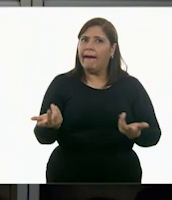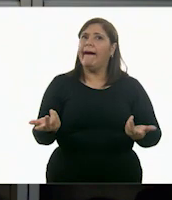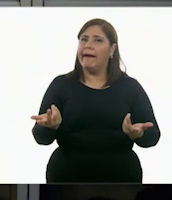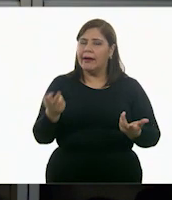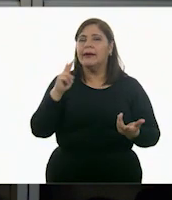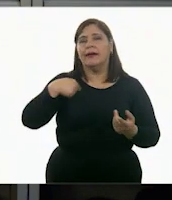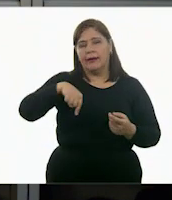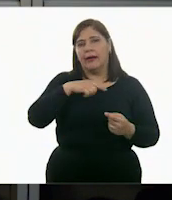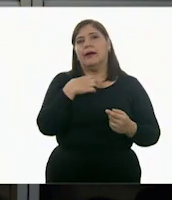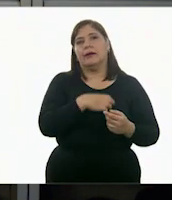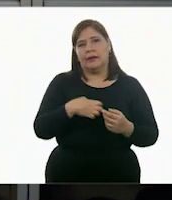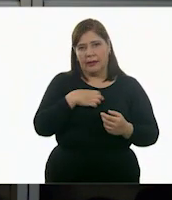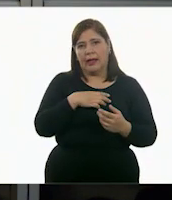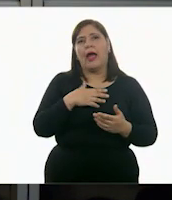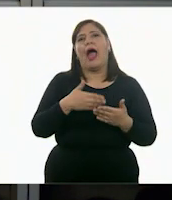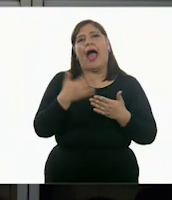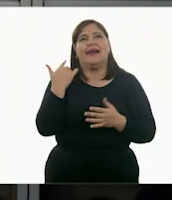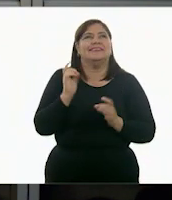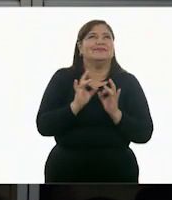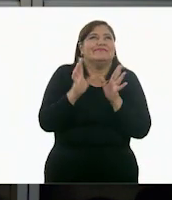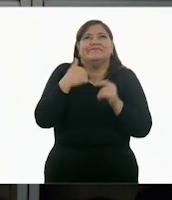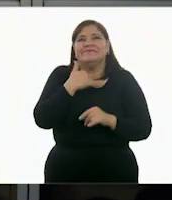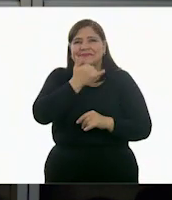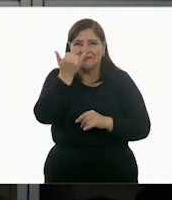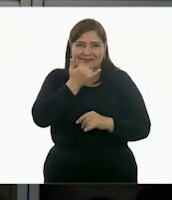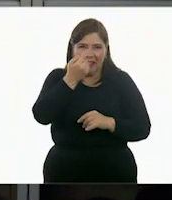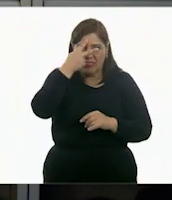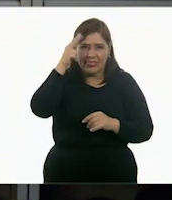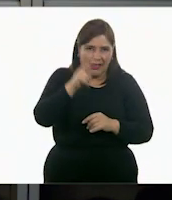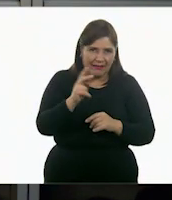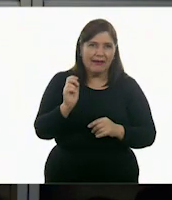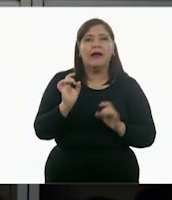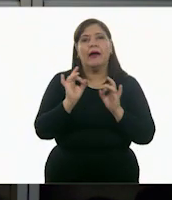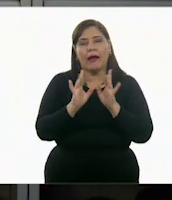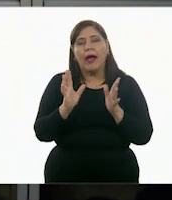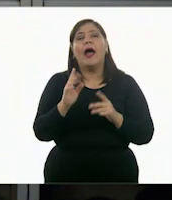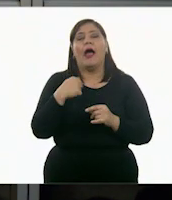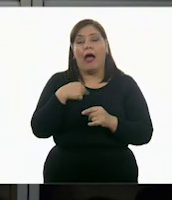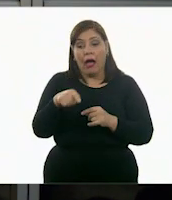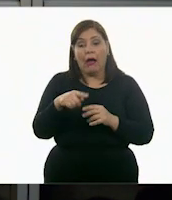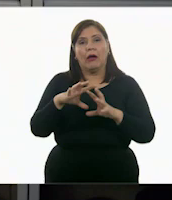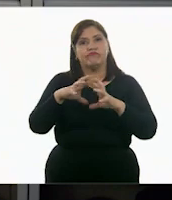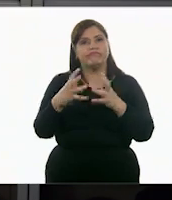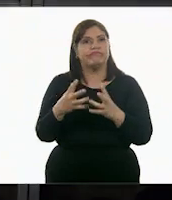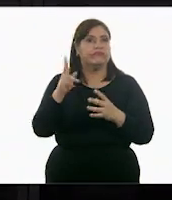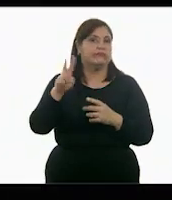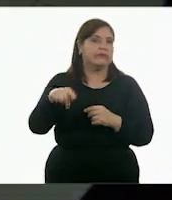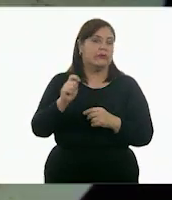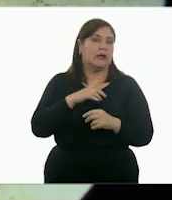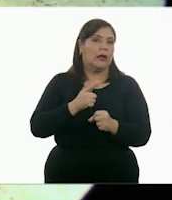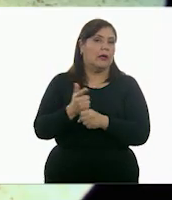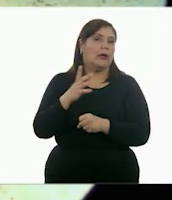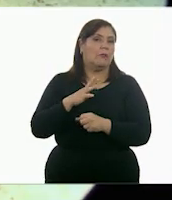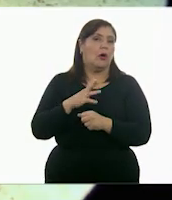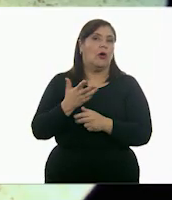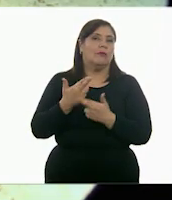muy contentos de habernos equivocado y de darnos cuenta que efectivamente teníamos uno de los restos humanos más antiguos del